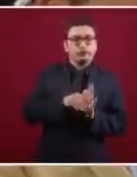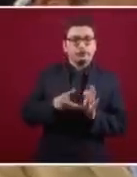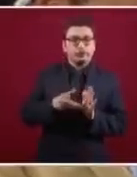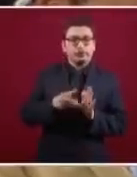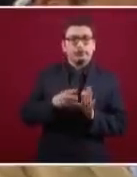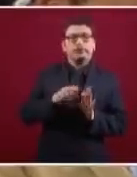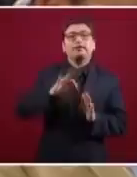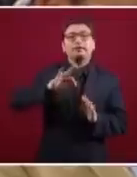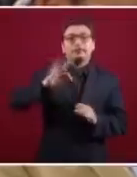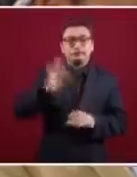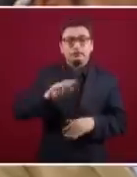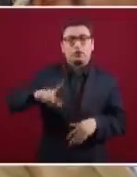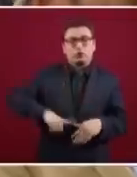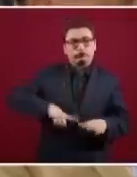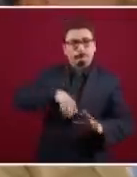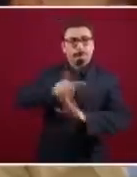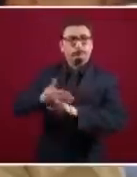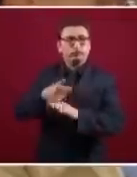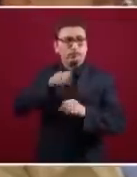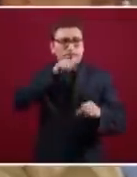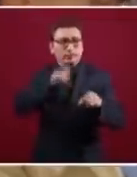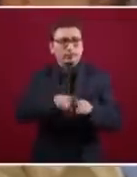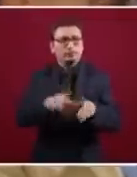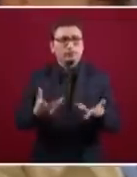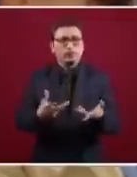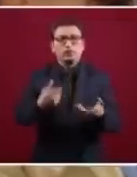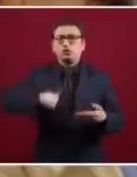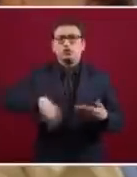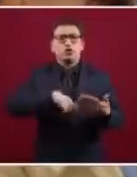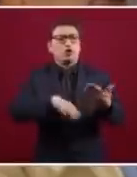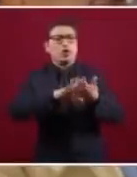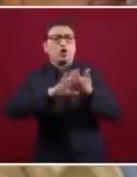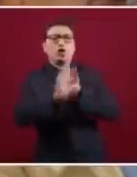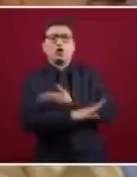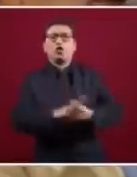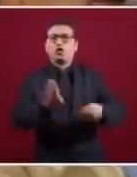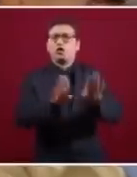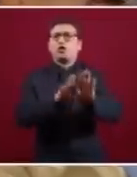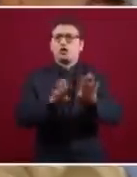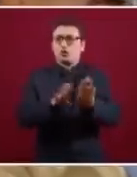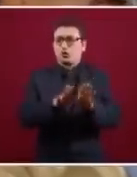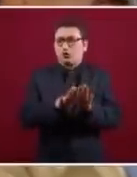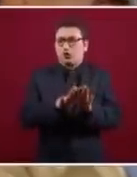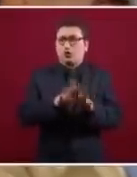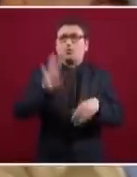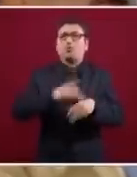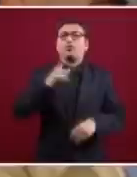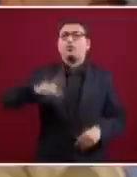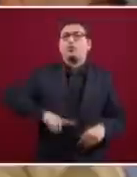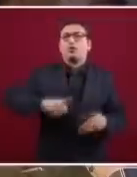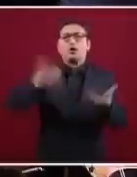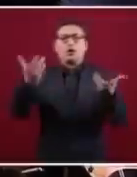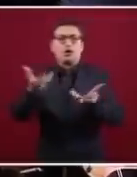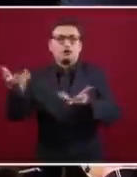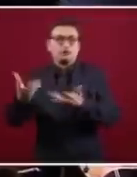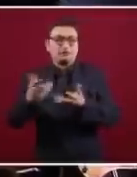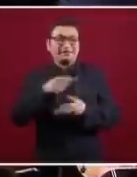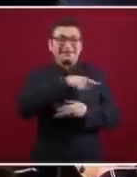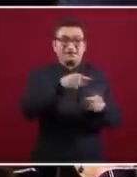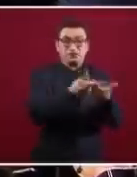cómo enfrentar cómo evitar que no hagan el mismo modus operandi contra las acciones del gobierno